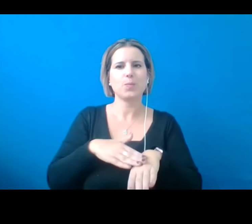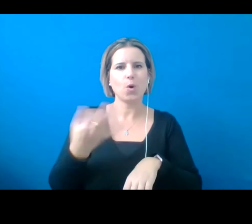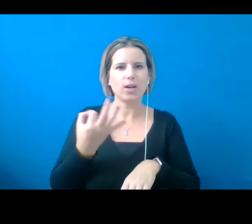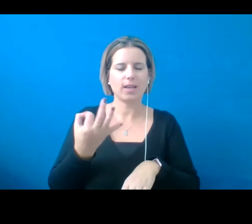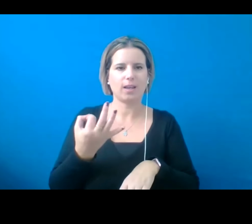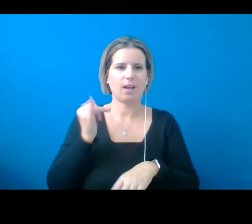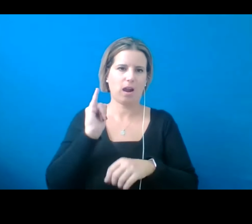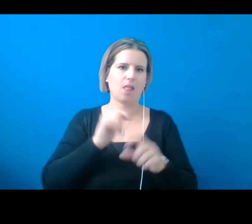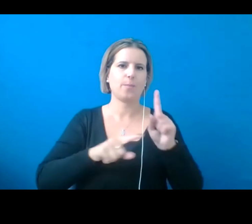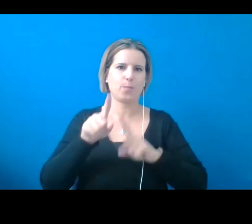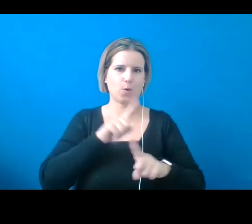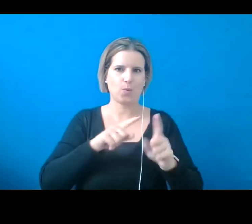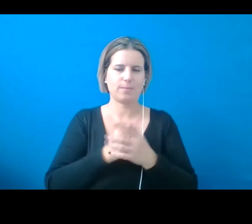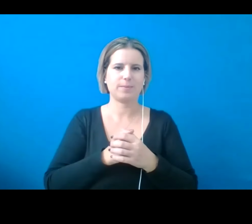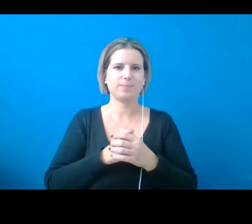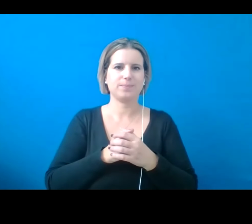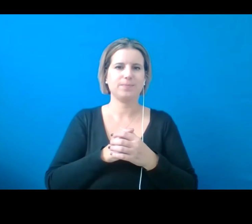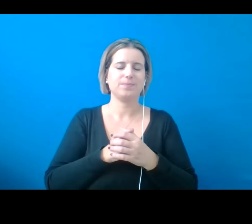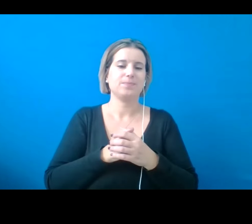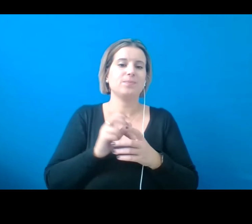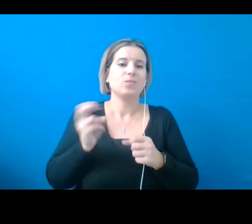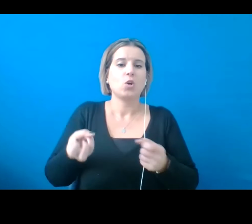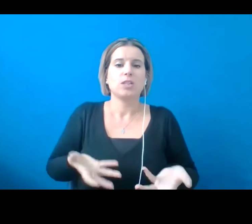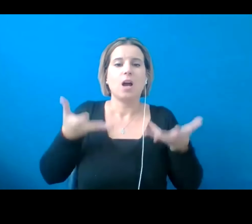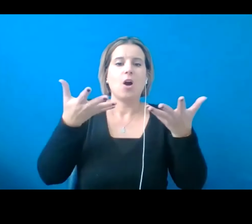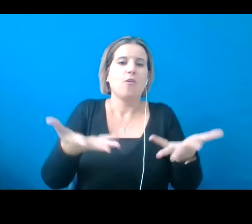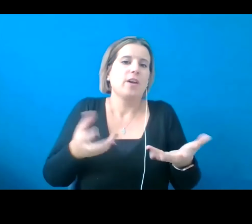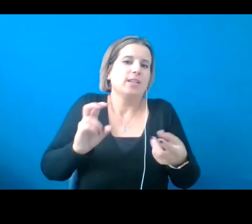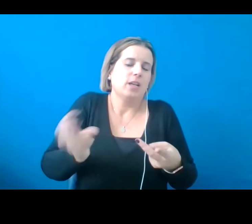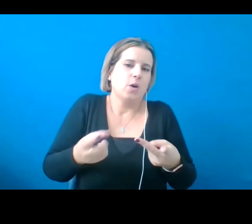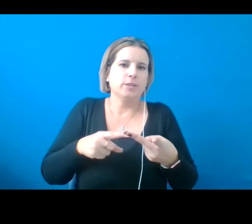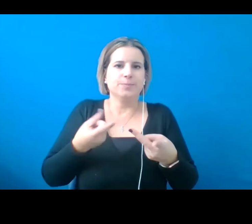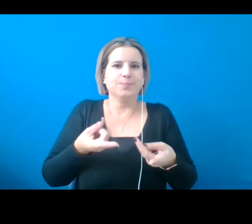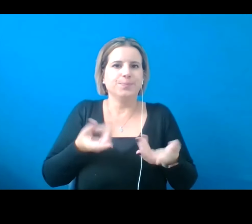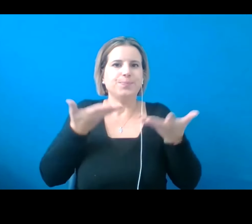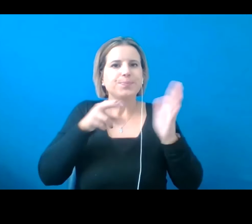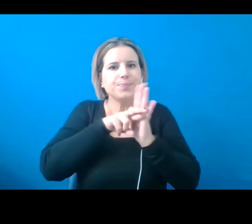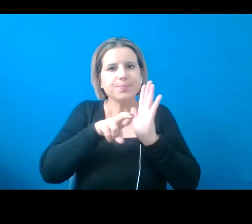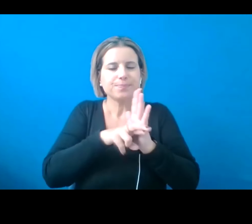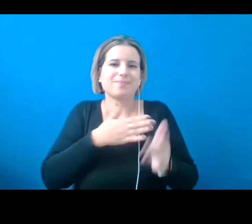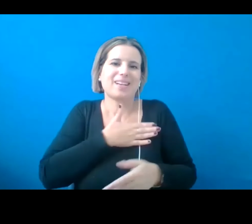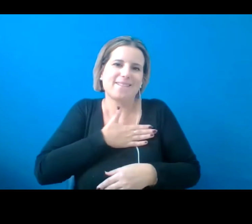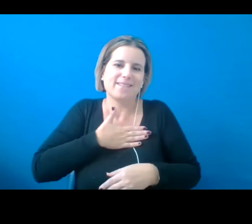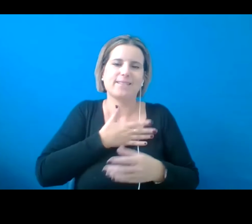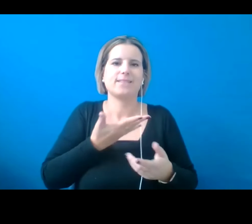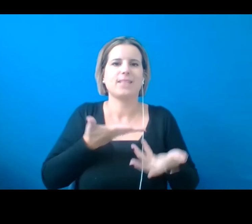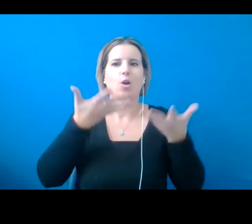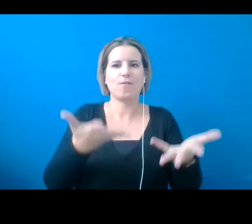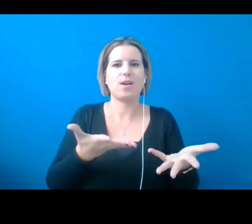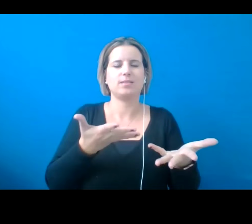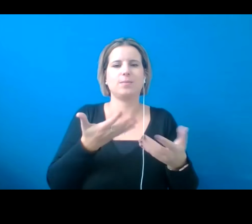problemas y qué ofertas tenemos bueno en primer lugar quisiéramos tener una oferta que pasase por